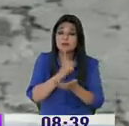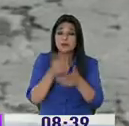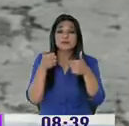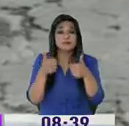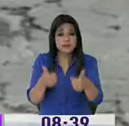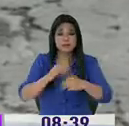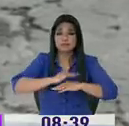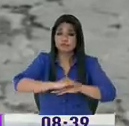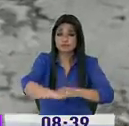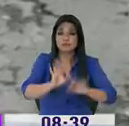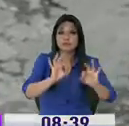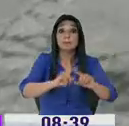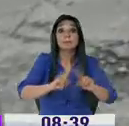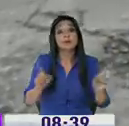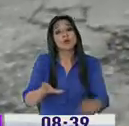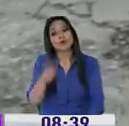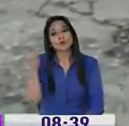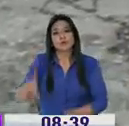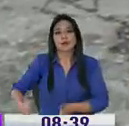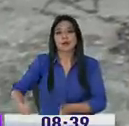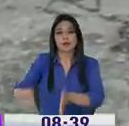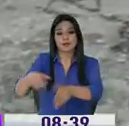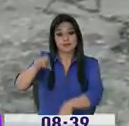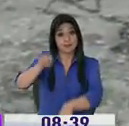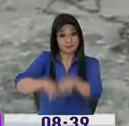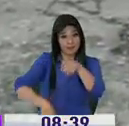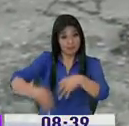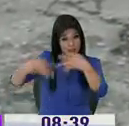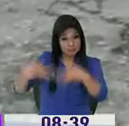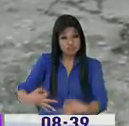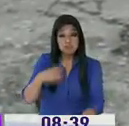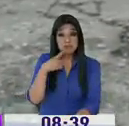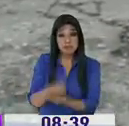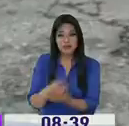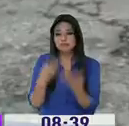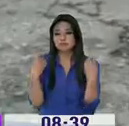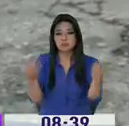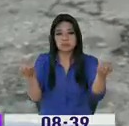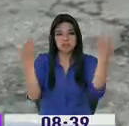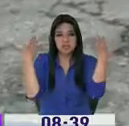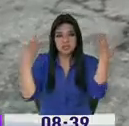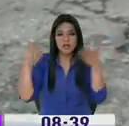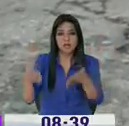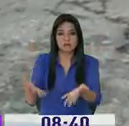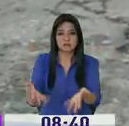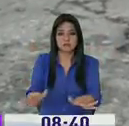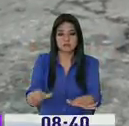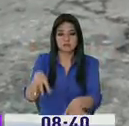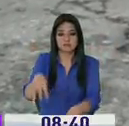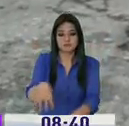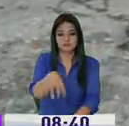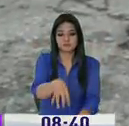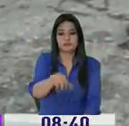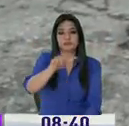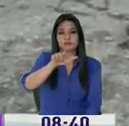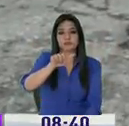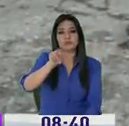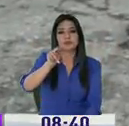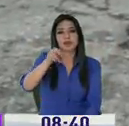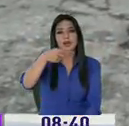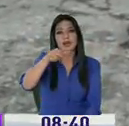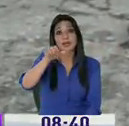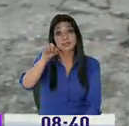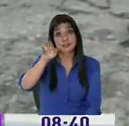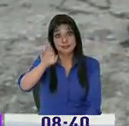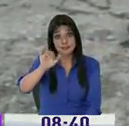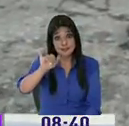haciendo muy bien, enhorabuena. Pero nos estamos olvidando del resto de barrios que tienen huecos, como la Langací o la parroquia Langací en